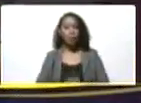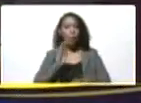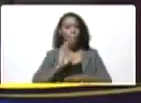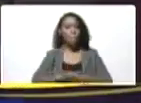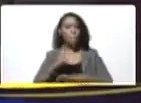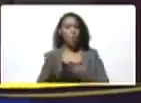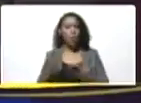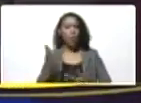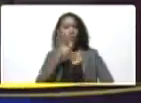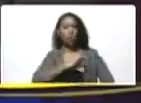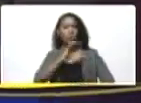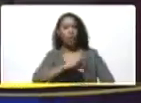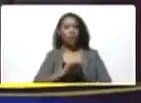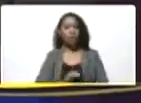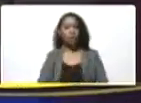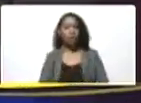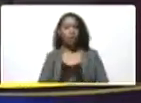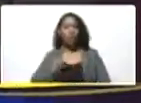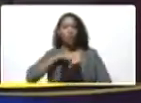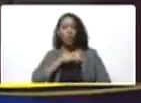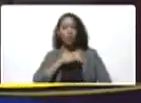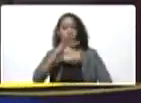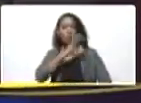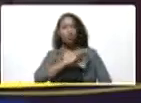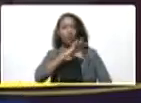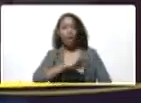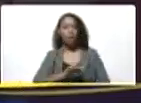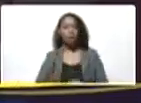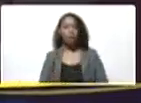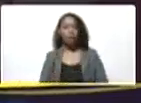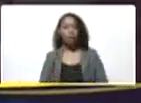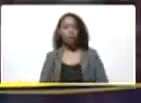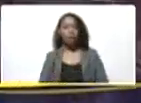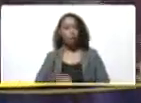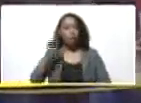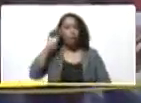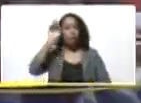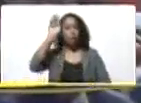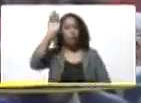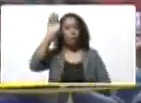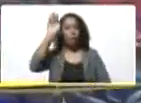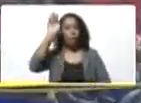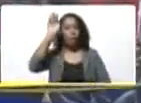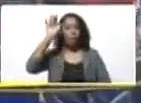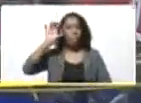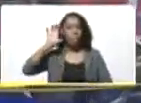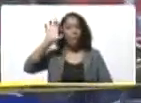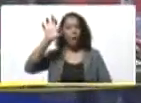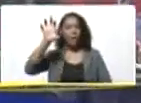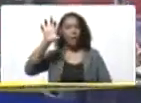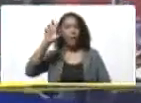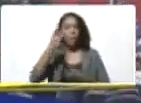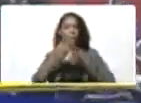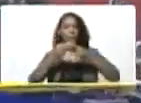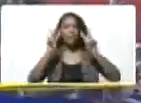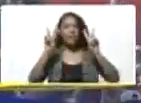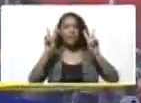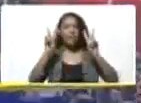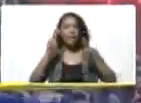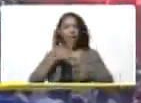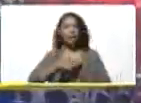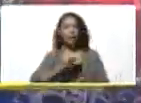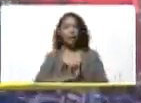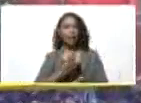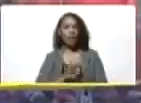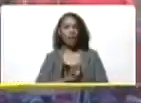el socialismo. Nuestro socialismo, el futuro de una patria en paz,